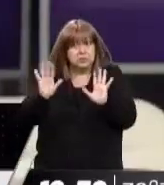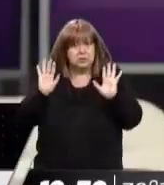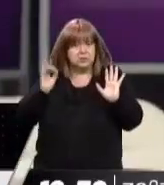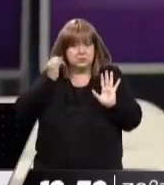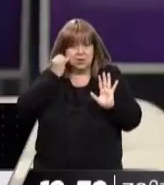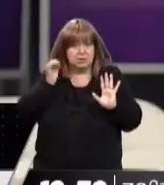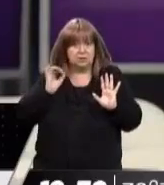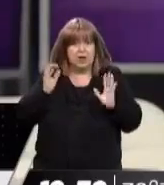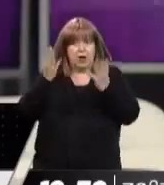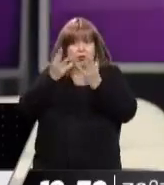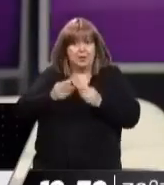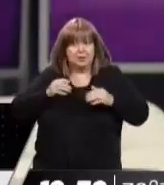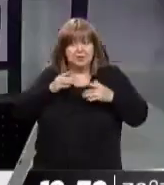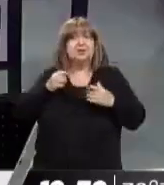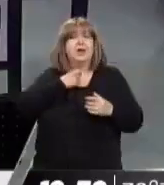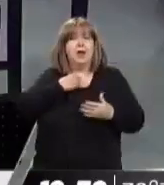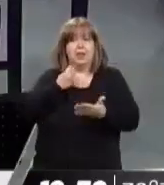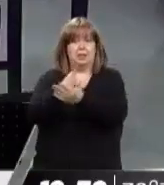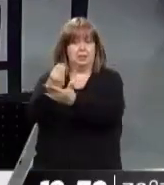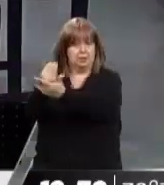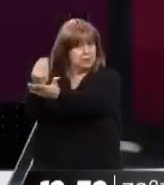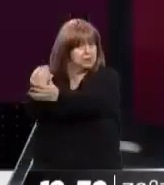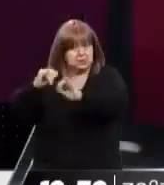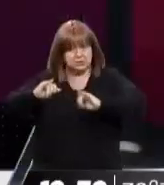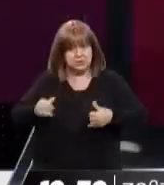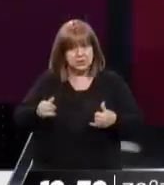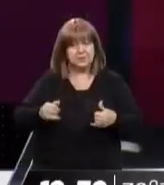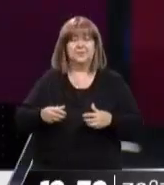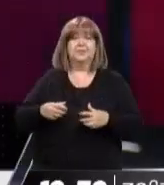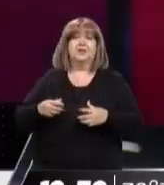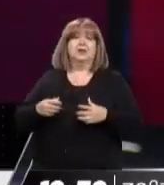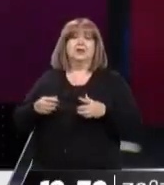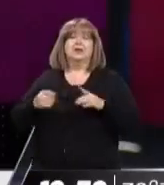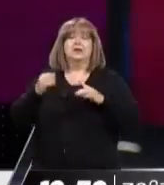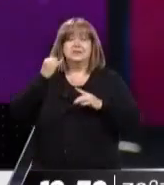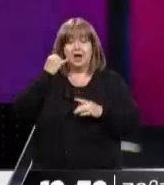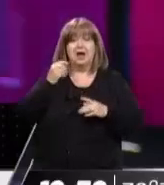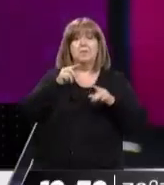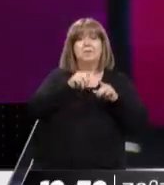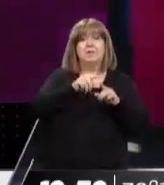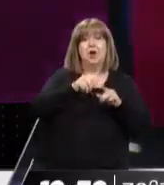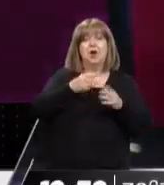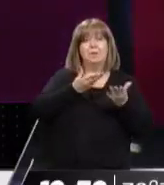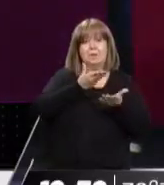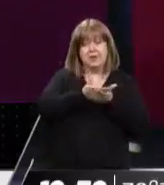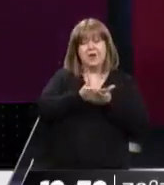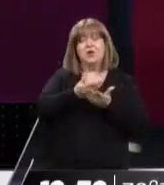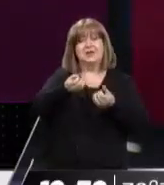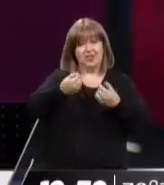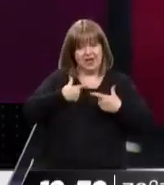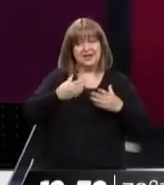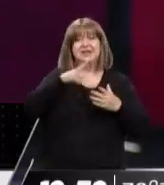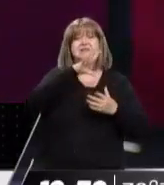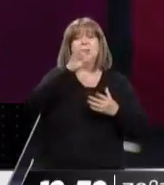por su propio peso, pero aún hay chicas que se quieren presentar. Sí, por supuesto. Nosotros, inclusive desde el Instagram de Coreguay, hoy recibimos más de 50 mensajes de